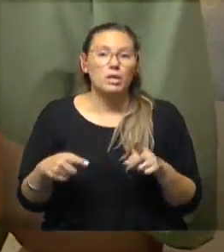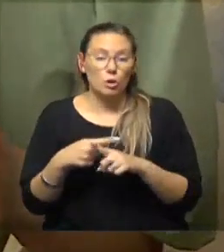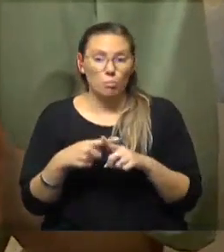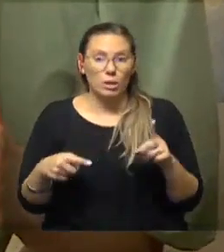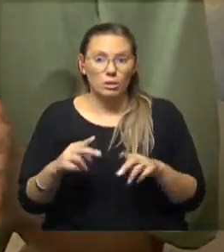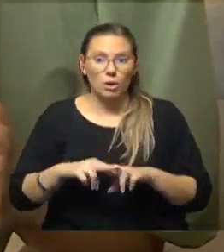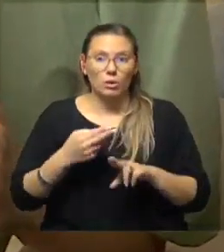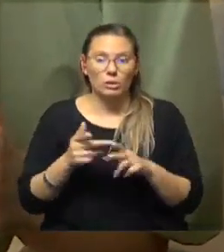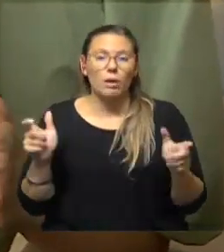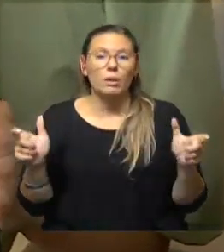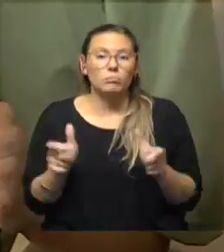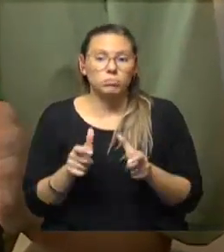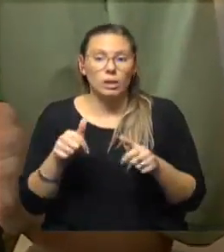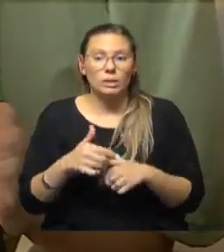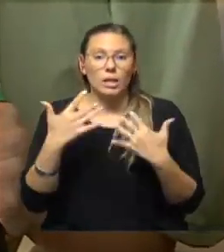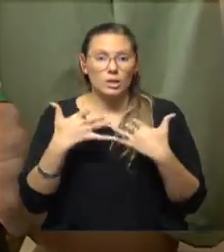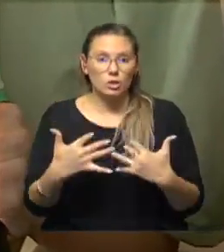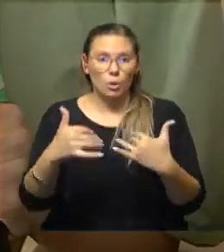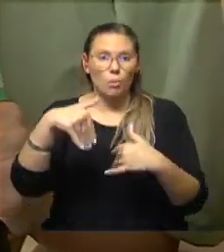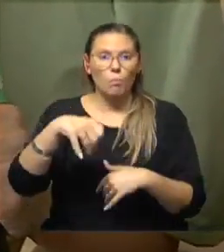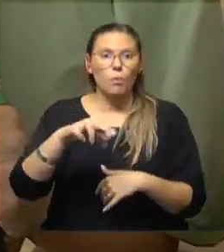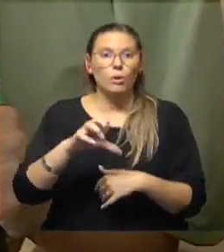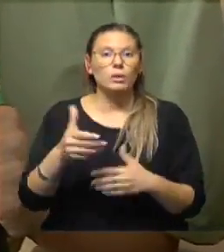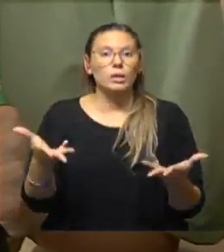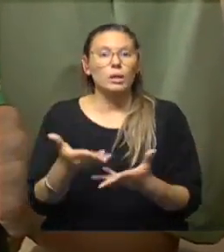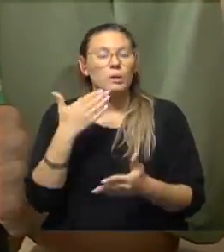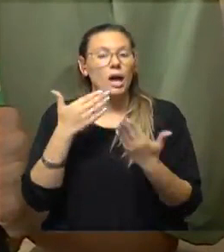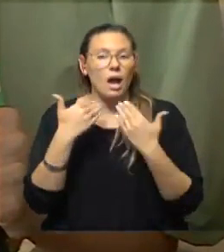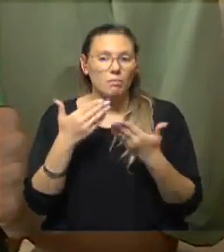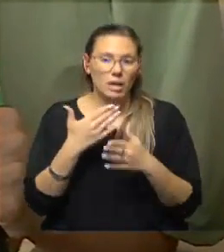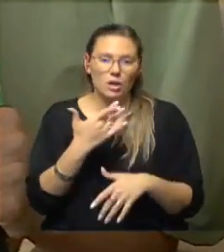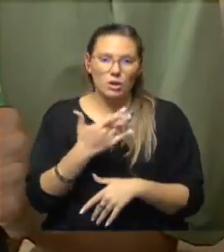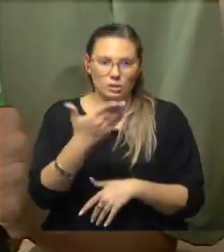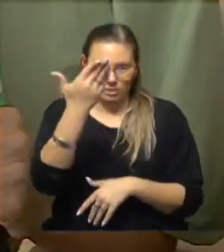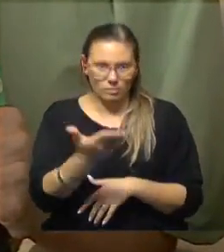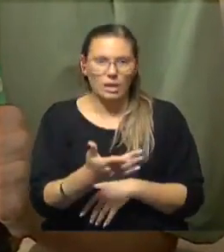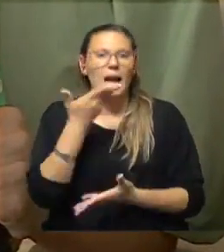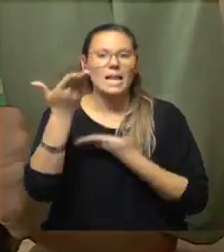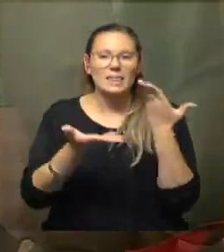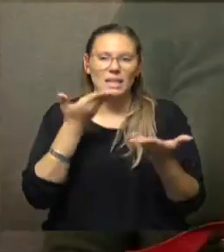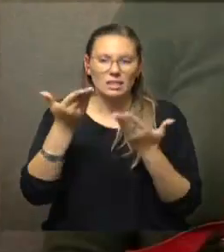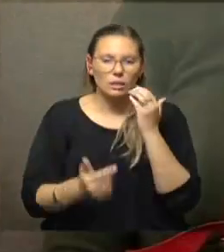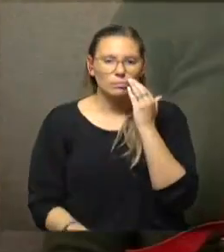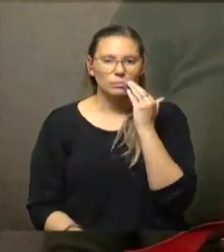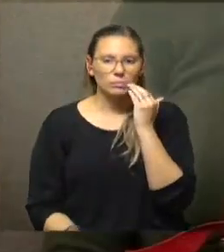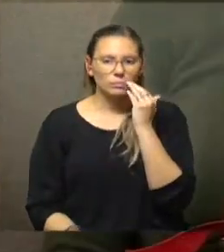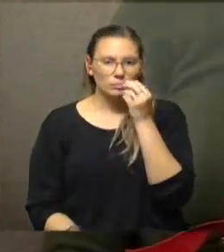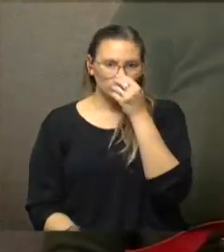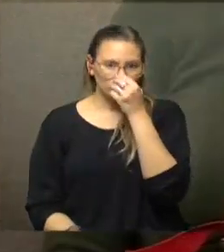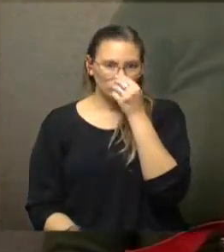juntaron para hacer este maravilloso show. Así que, More, te recibimos para charlar con estas grandes cantoras.